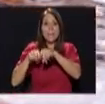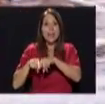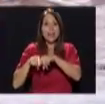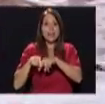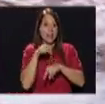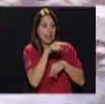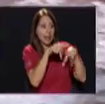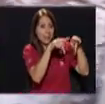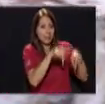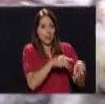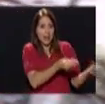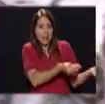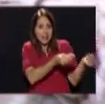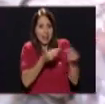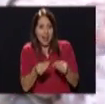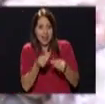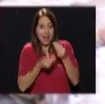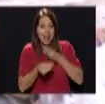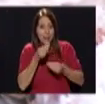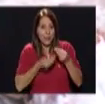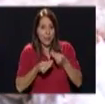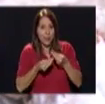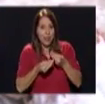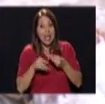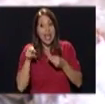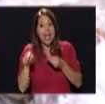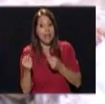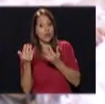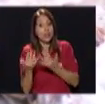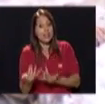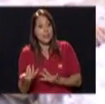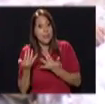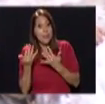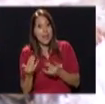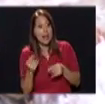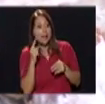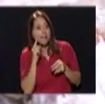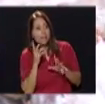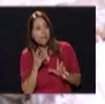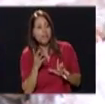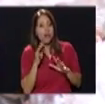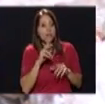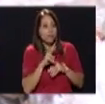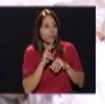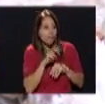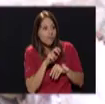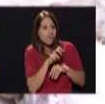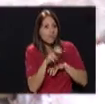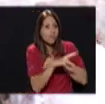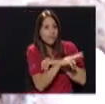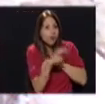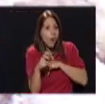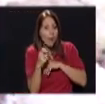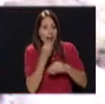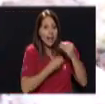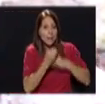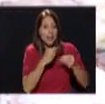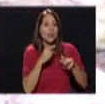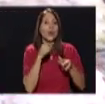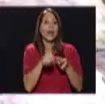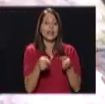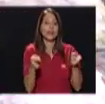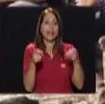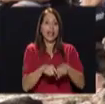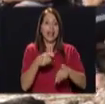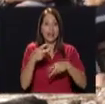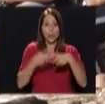dependen de lo que el visitante traiga al parque y bueno, esperan a que el turista se descuide, roban el alimento y